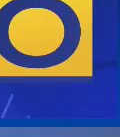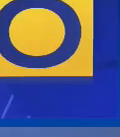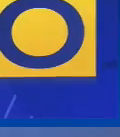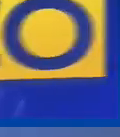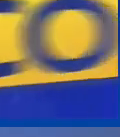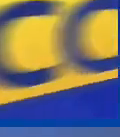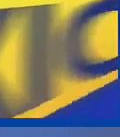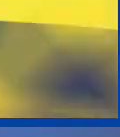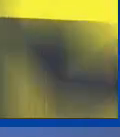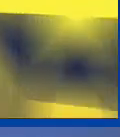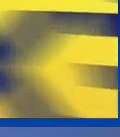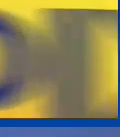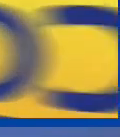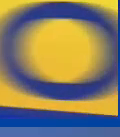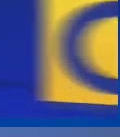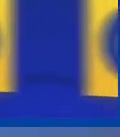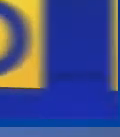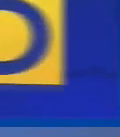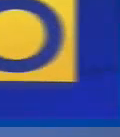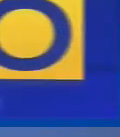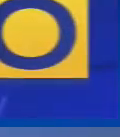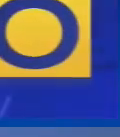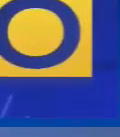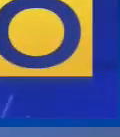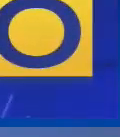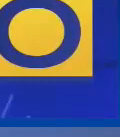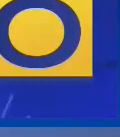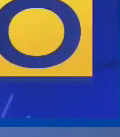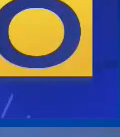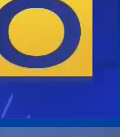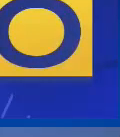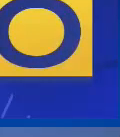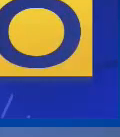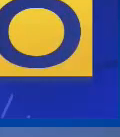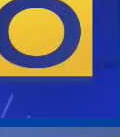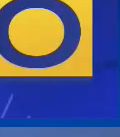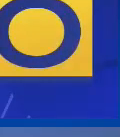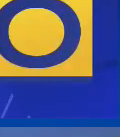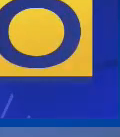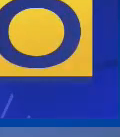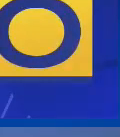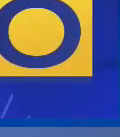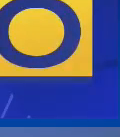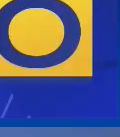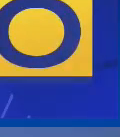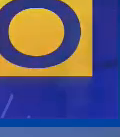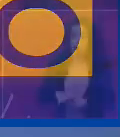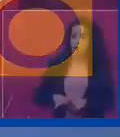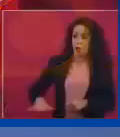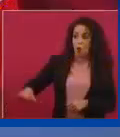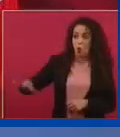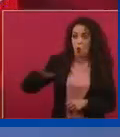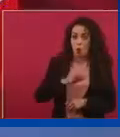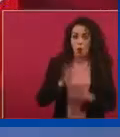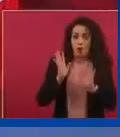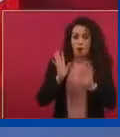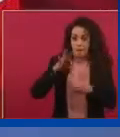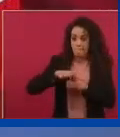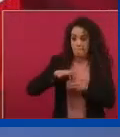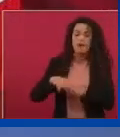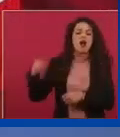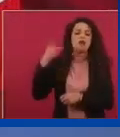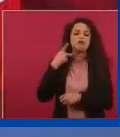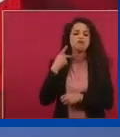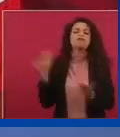terminó exhibiendo con sus propias palabras. Dice, así el doble discurso del senador